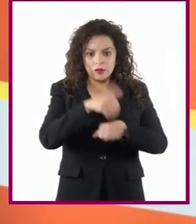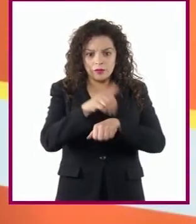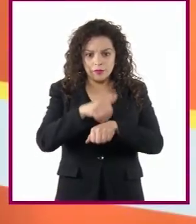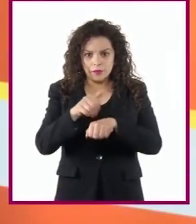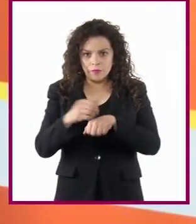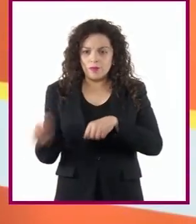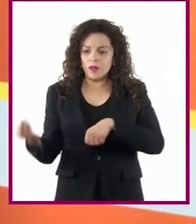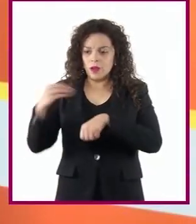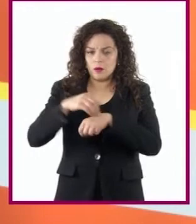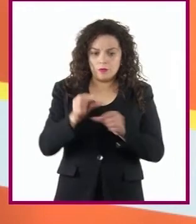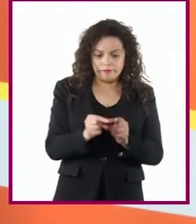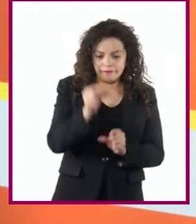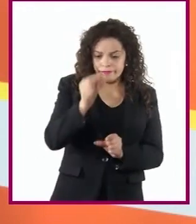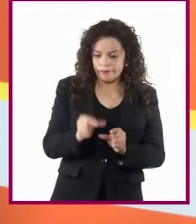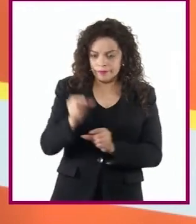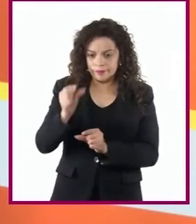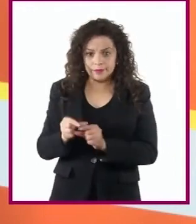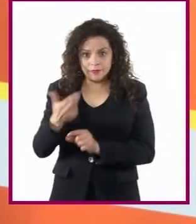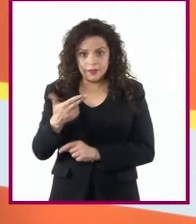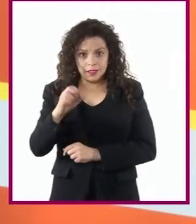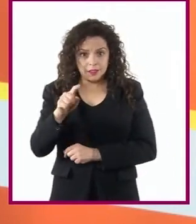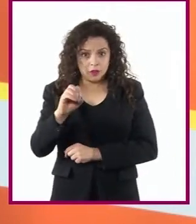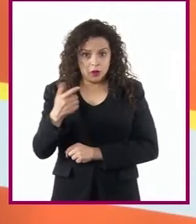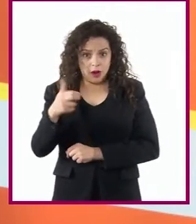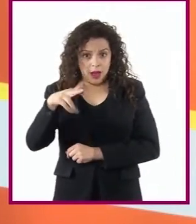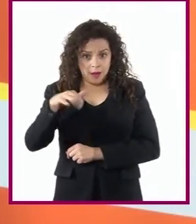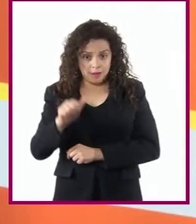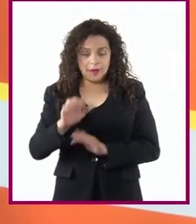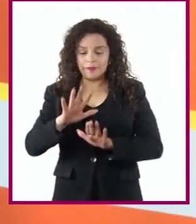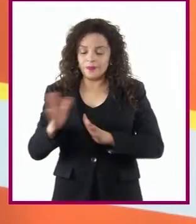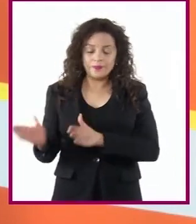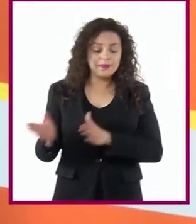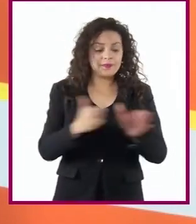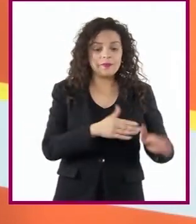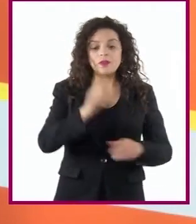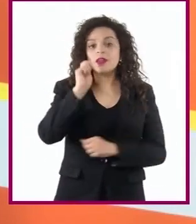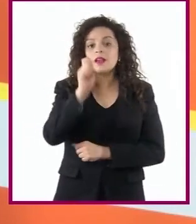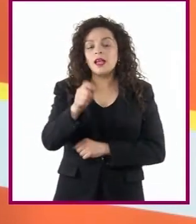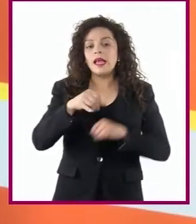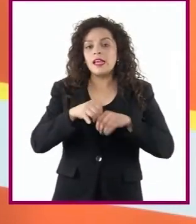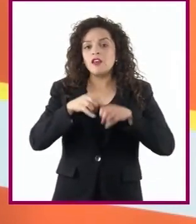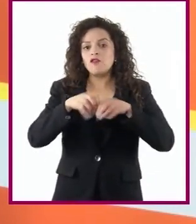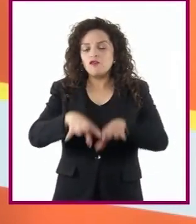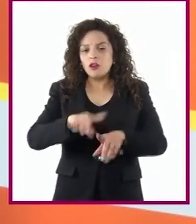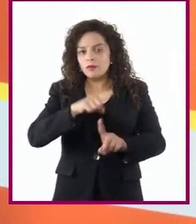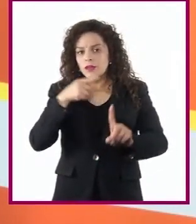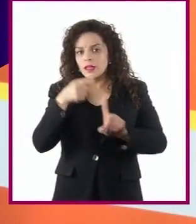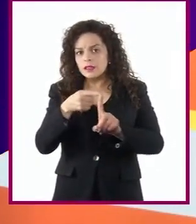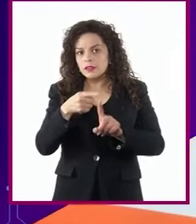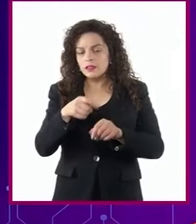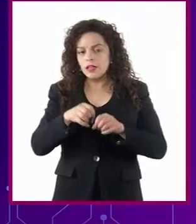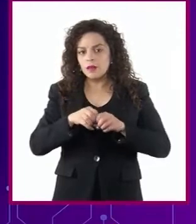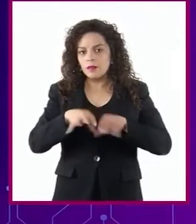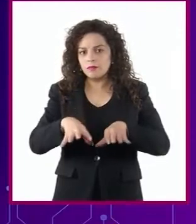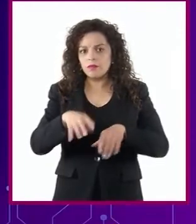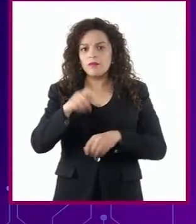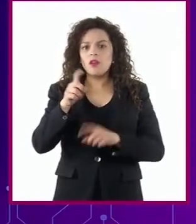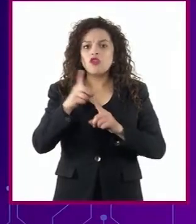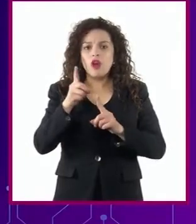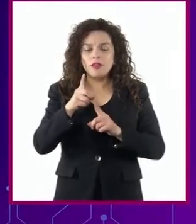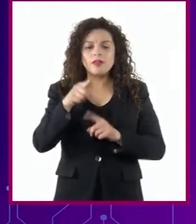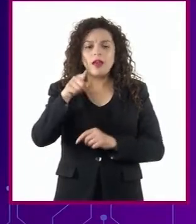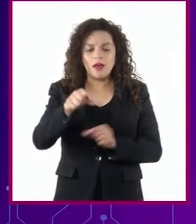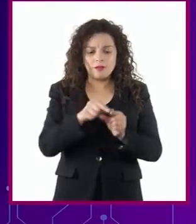Vamos a ver lo siguiente. Para calcular esas medidas de tendencia central a partir de la información de un histograma, iniciemos con la